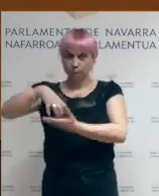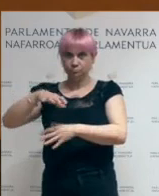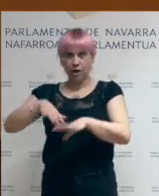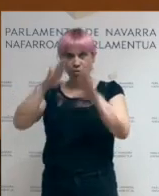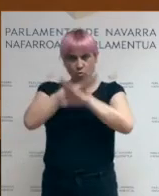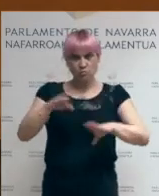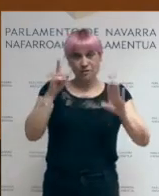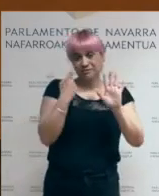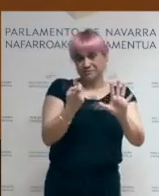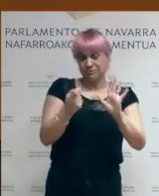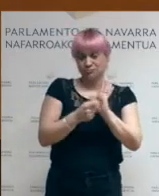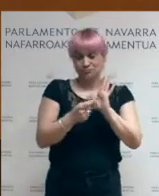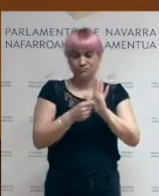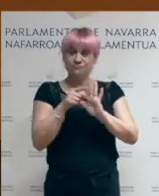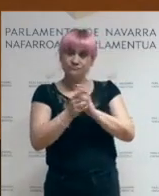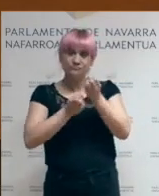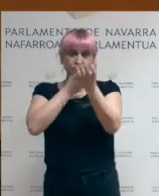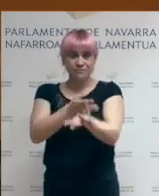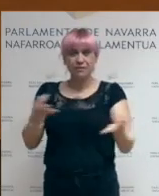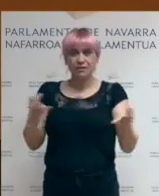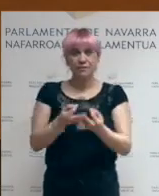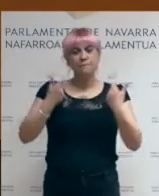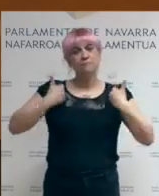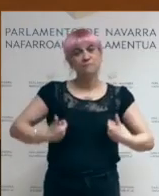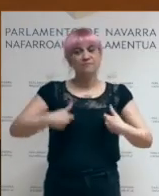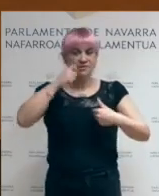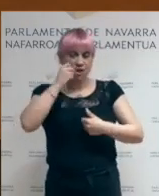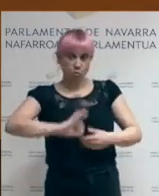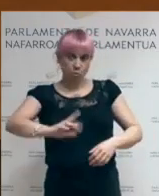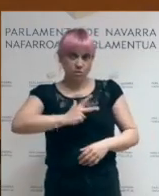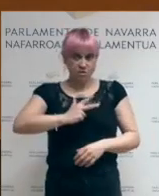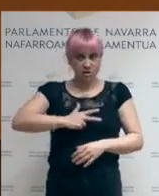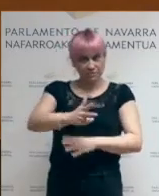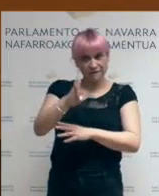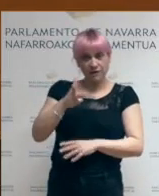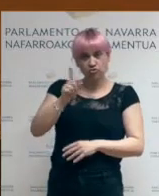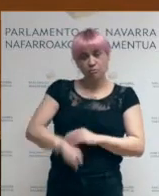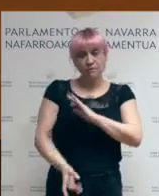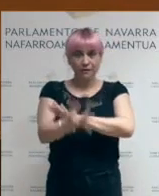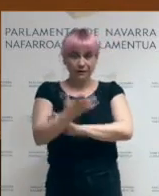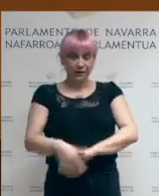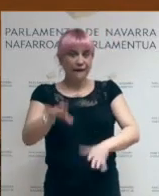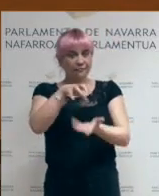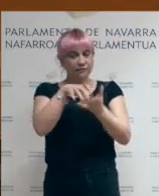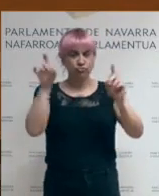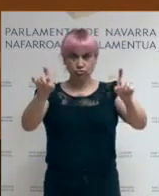punto 6, en el que declara que todas las personas físicas o jurídicas también tienen el derecho a crear centros docentes,